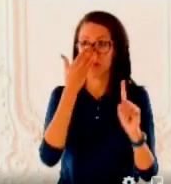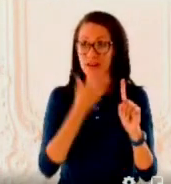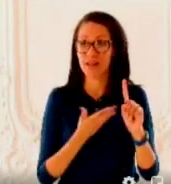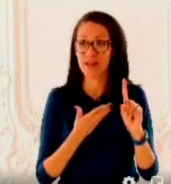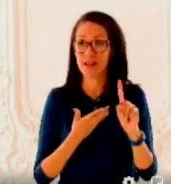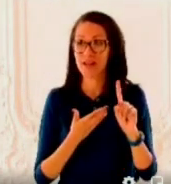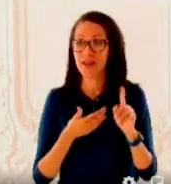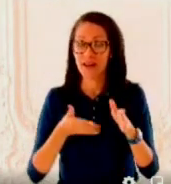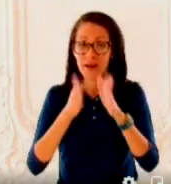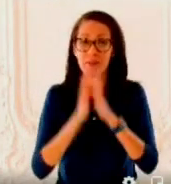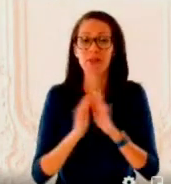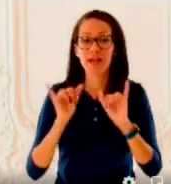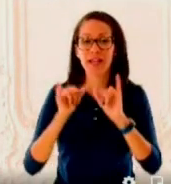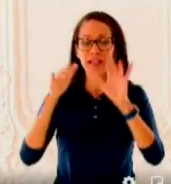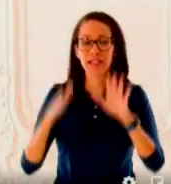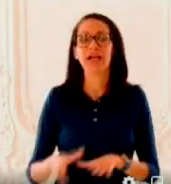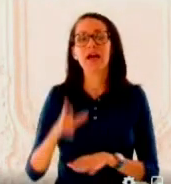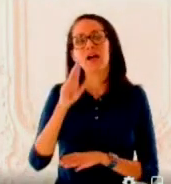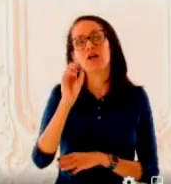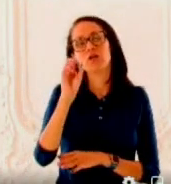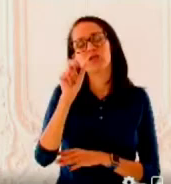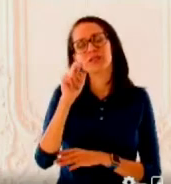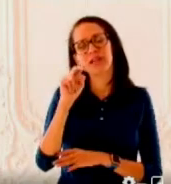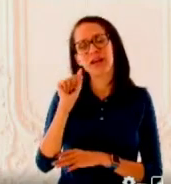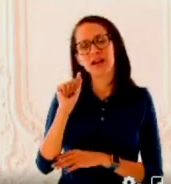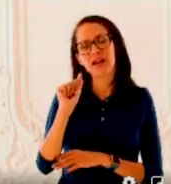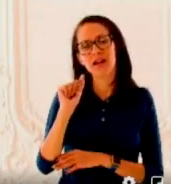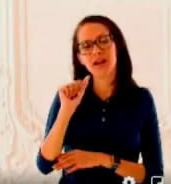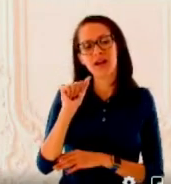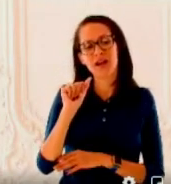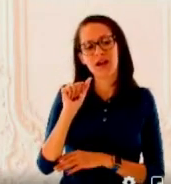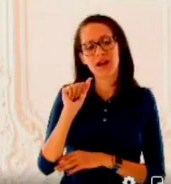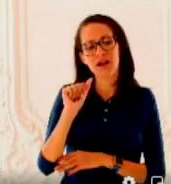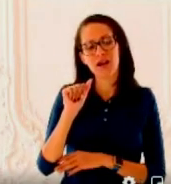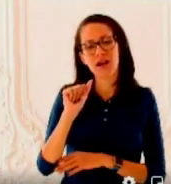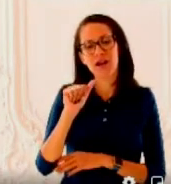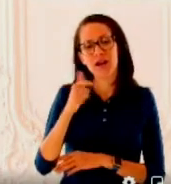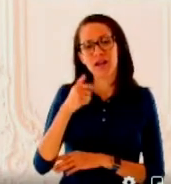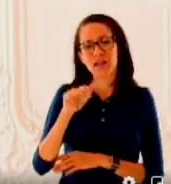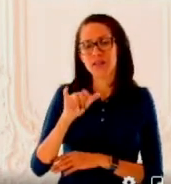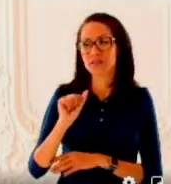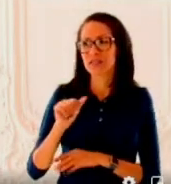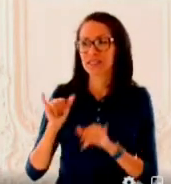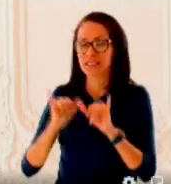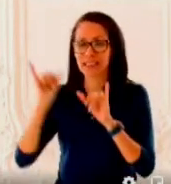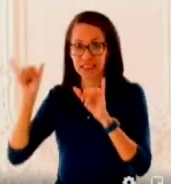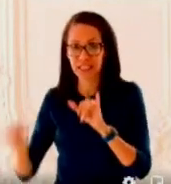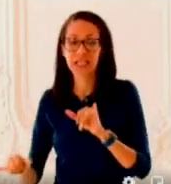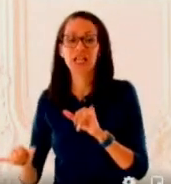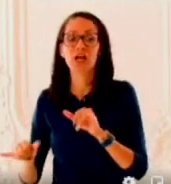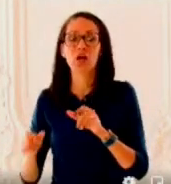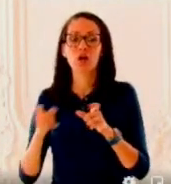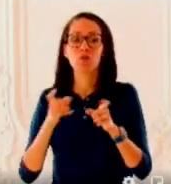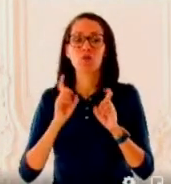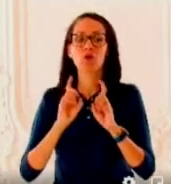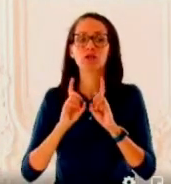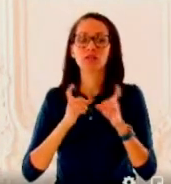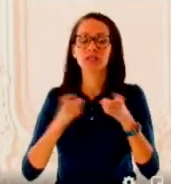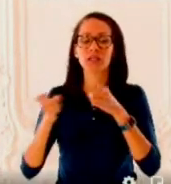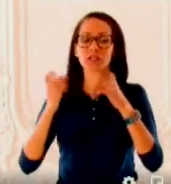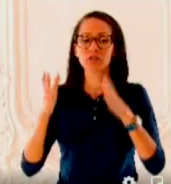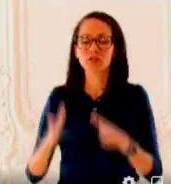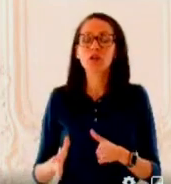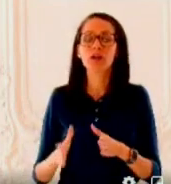pedido a la ingeniera Rosana Aguilar Zapata que permanezca como directora ejecutiva de la Autoridad de Carreteras y